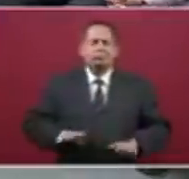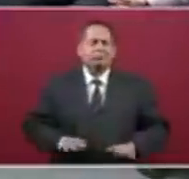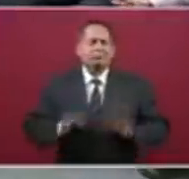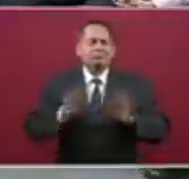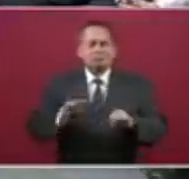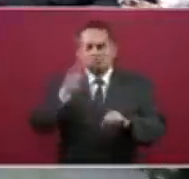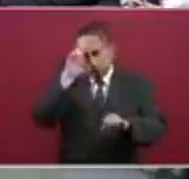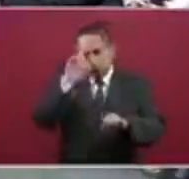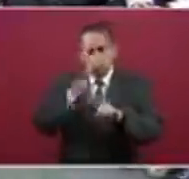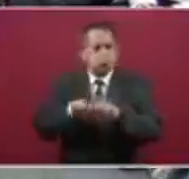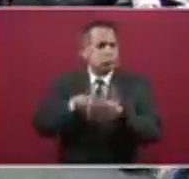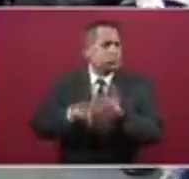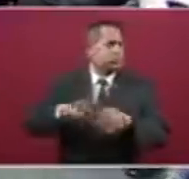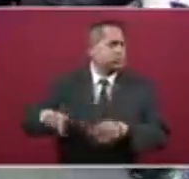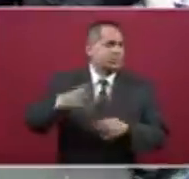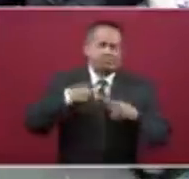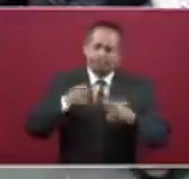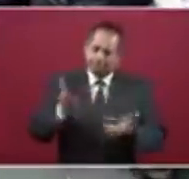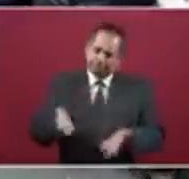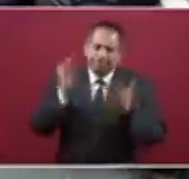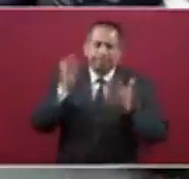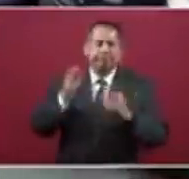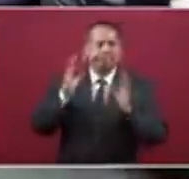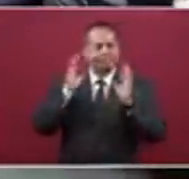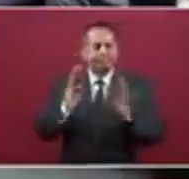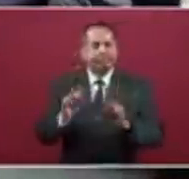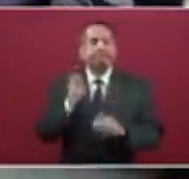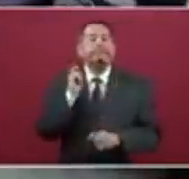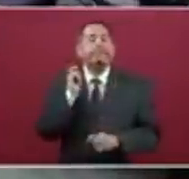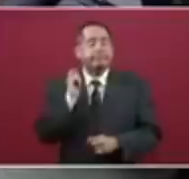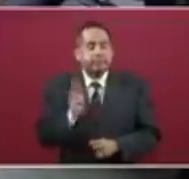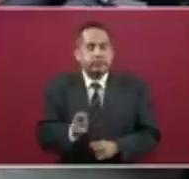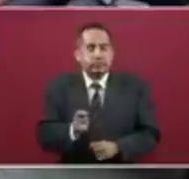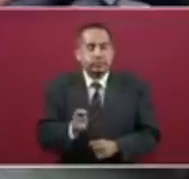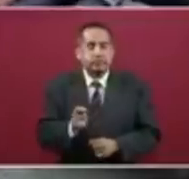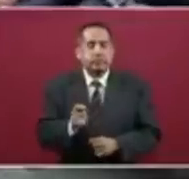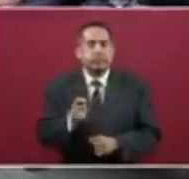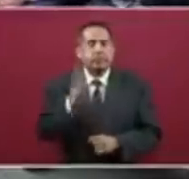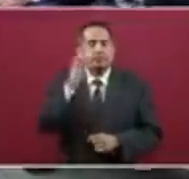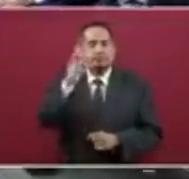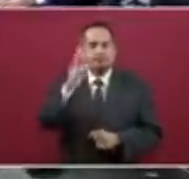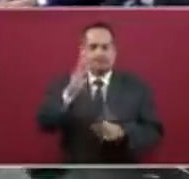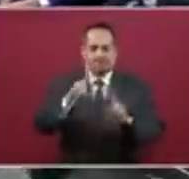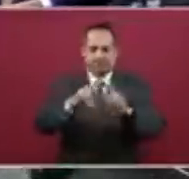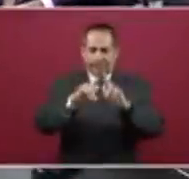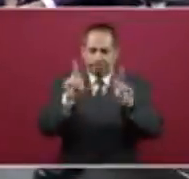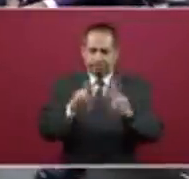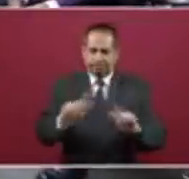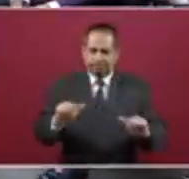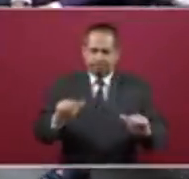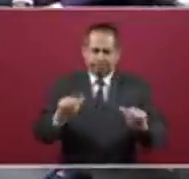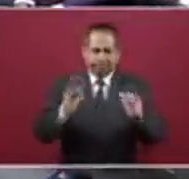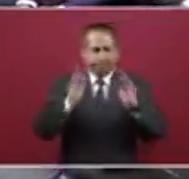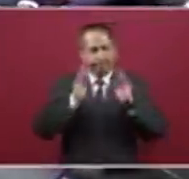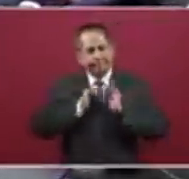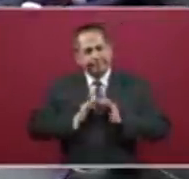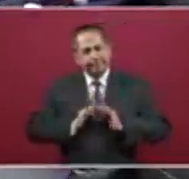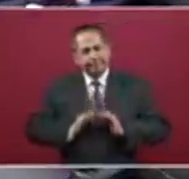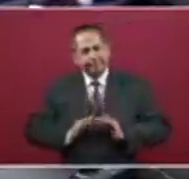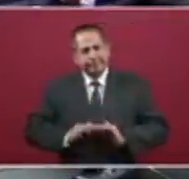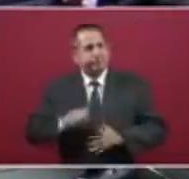del pueblo se traducirá en paz y tranquilidad social